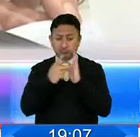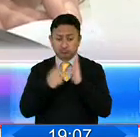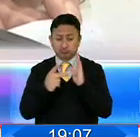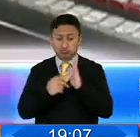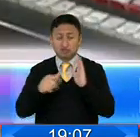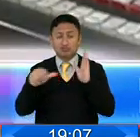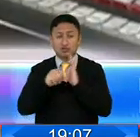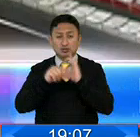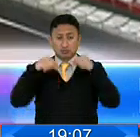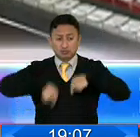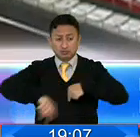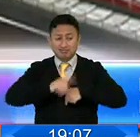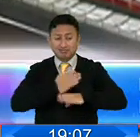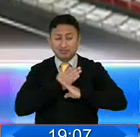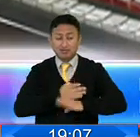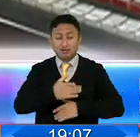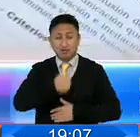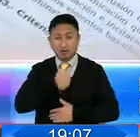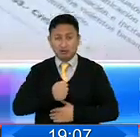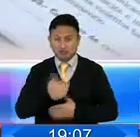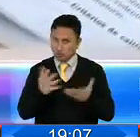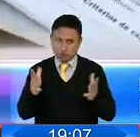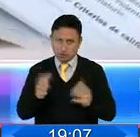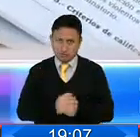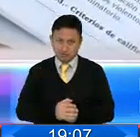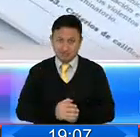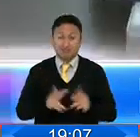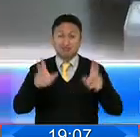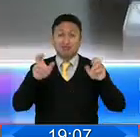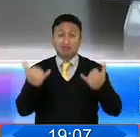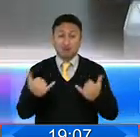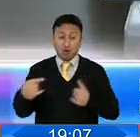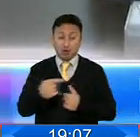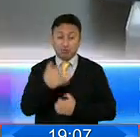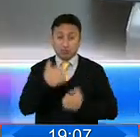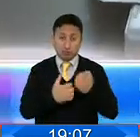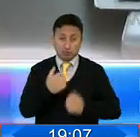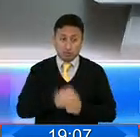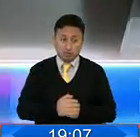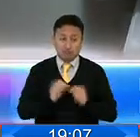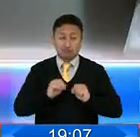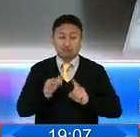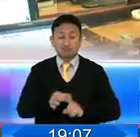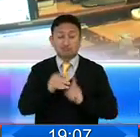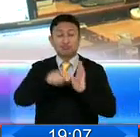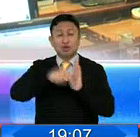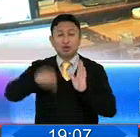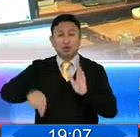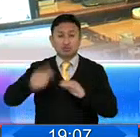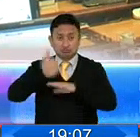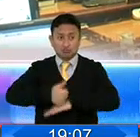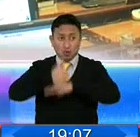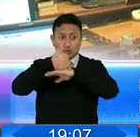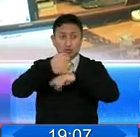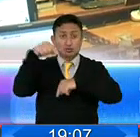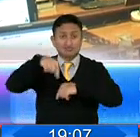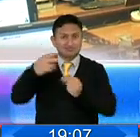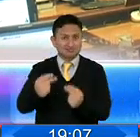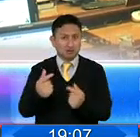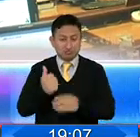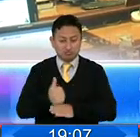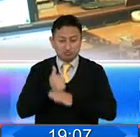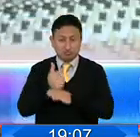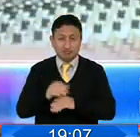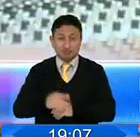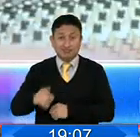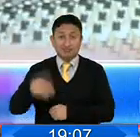artículos definidos para la defensa de periodistas en torno a estas circunstancias, especialistas creen que las autoridades deben actuar e impedir que